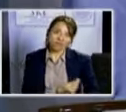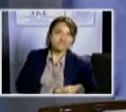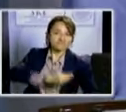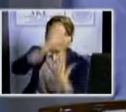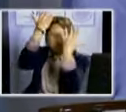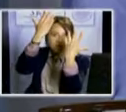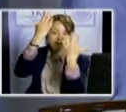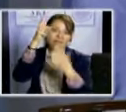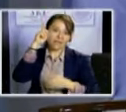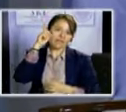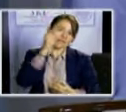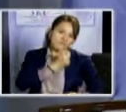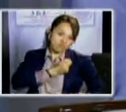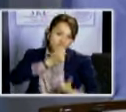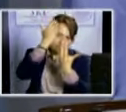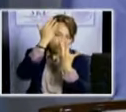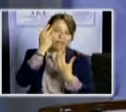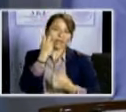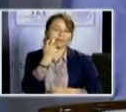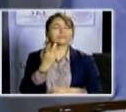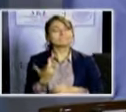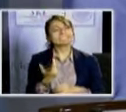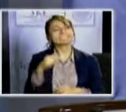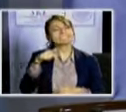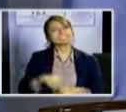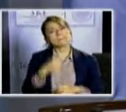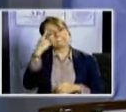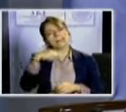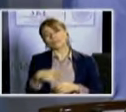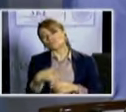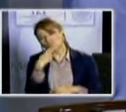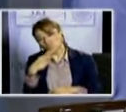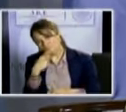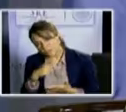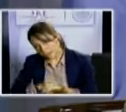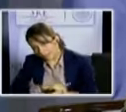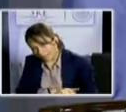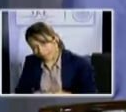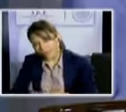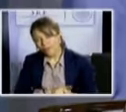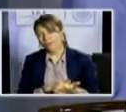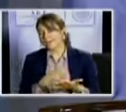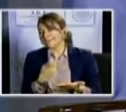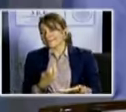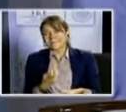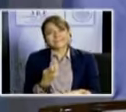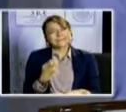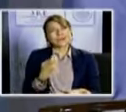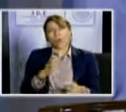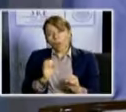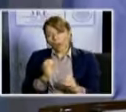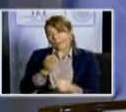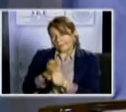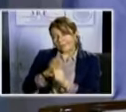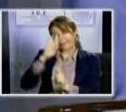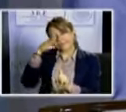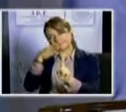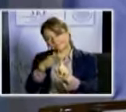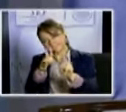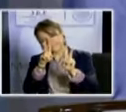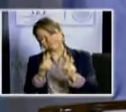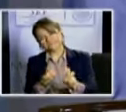tema del consumo de drogas y la discusión, creo que en este momento está empezando a haber un cambio